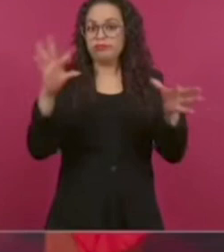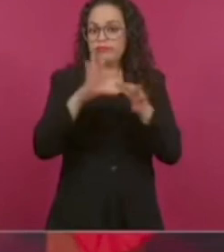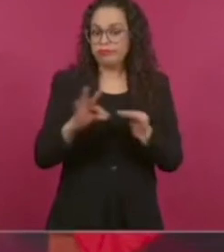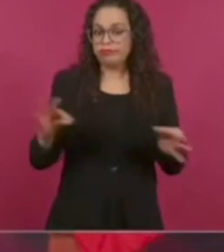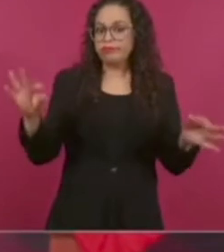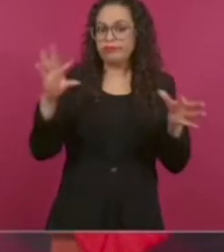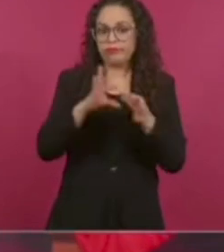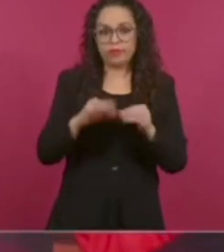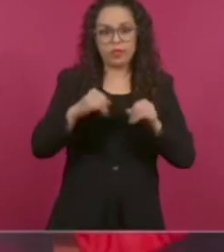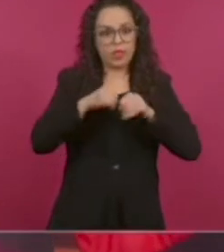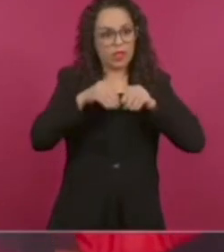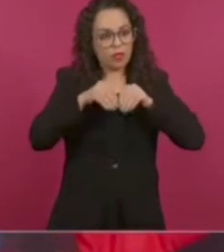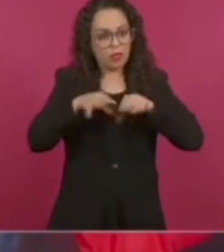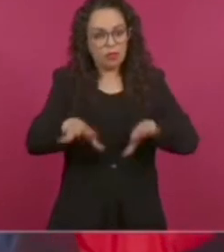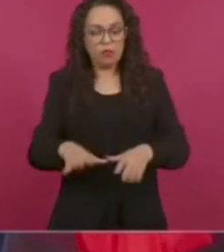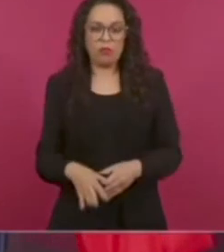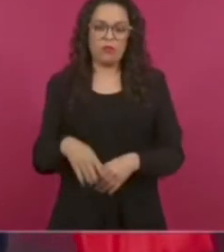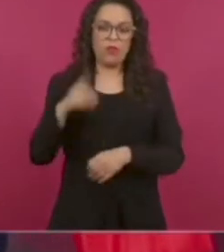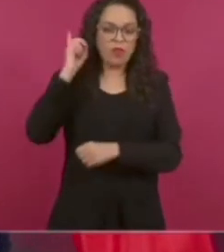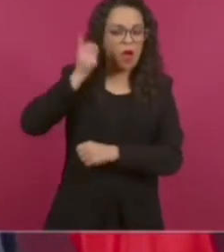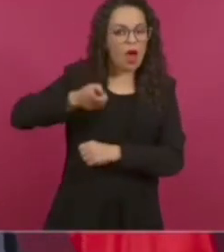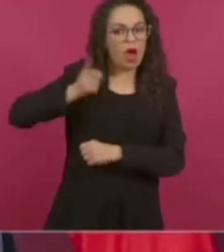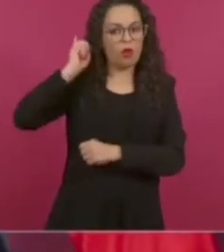y un profesional